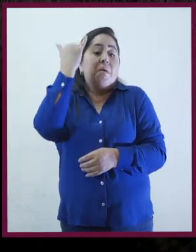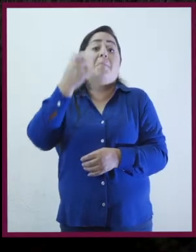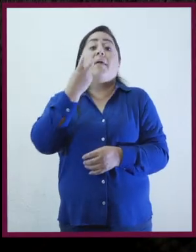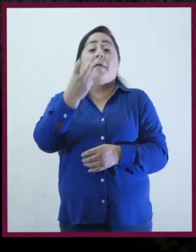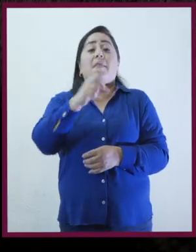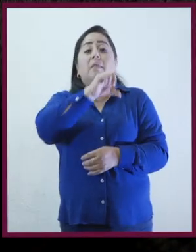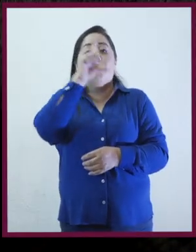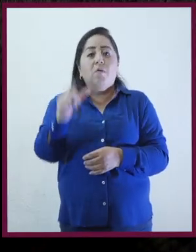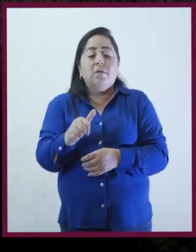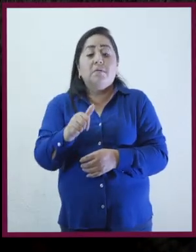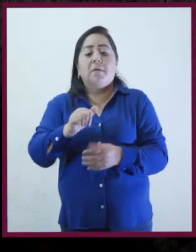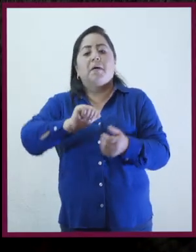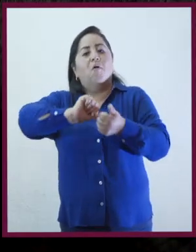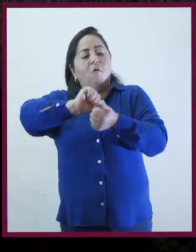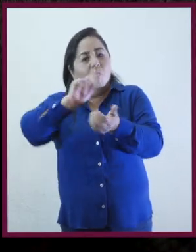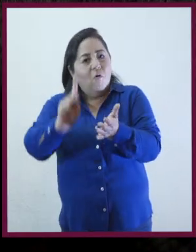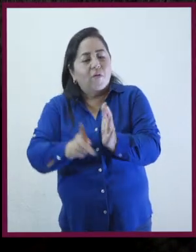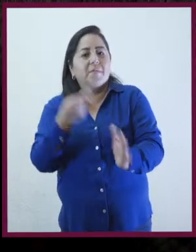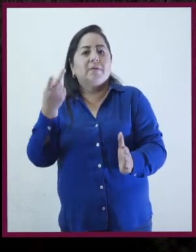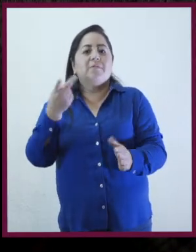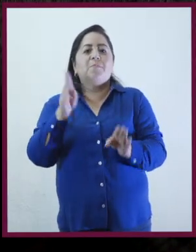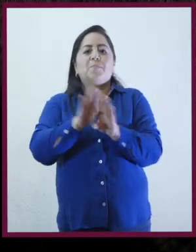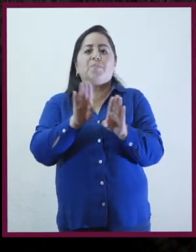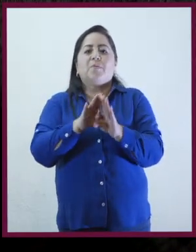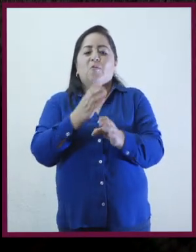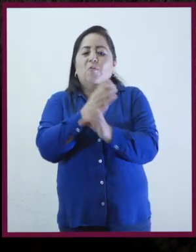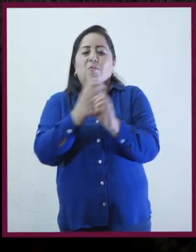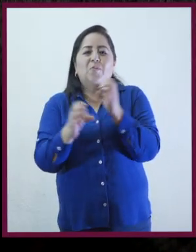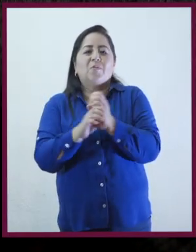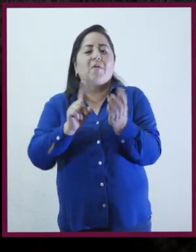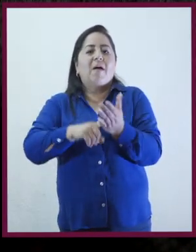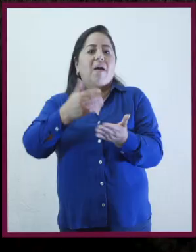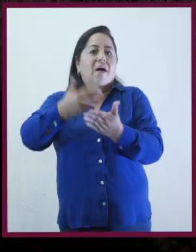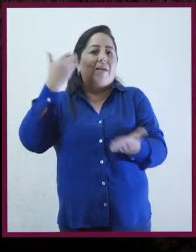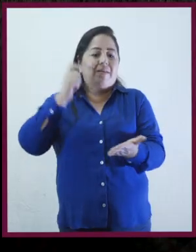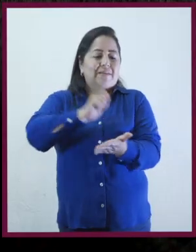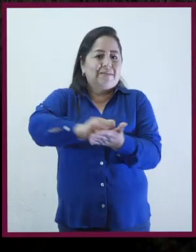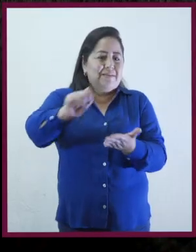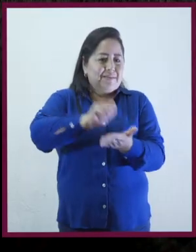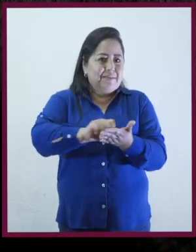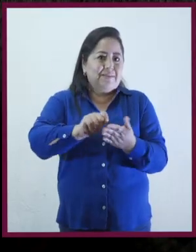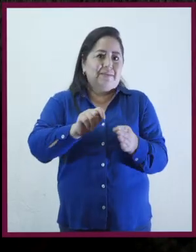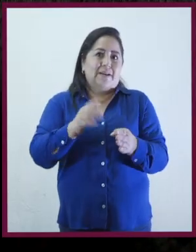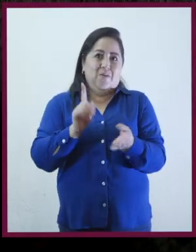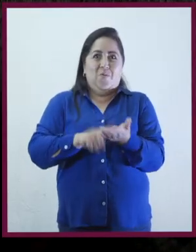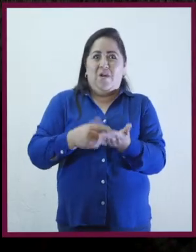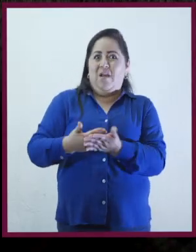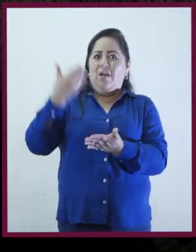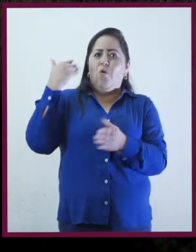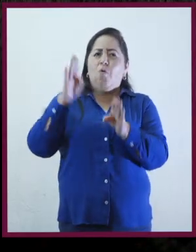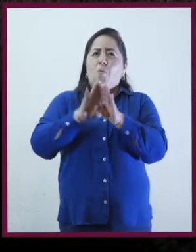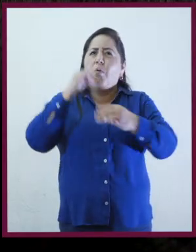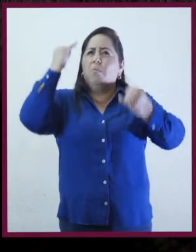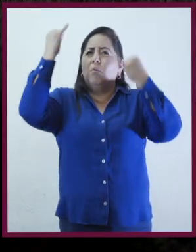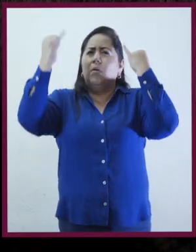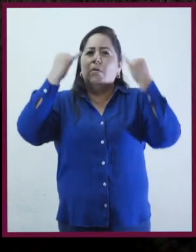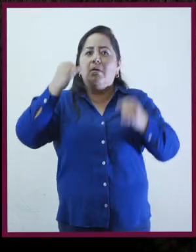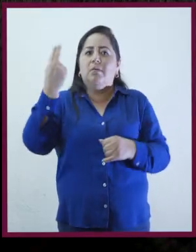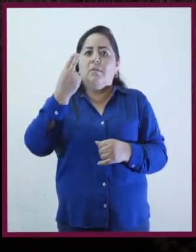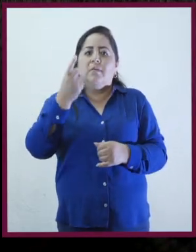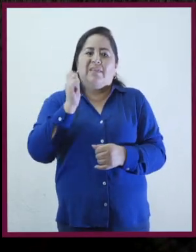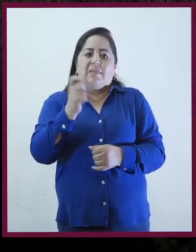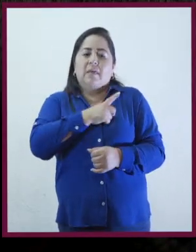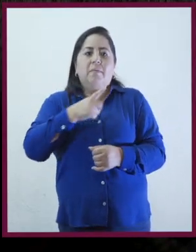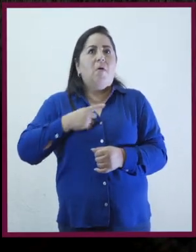Y entonces ahí otra vez irnos un poco al tipo de cosas que habían escrito, tanto antes de cómo imaginaban que tenía que ser